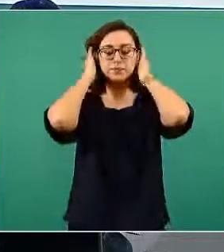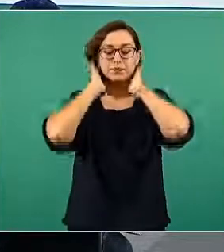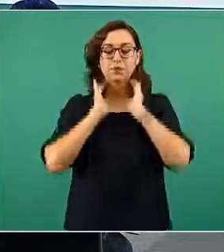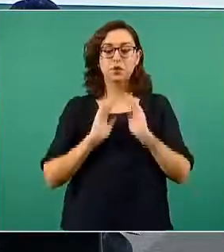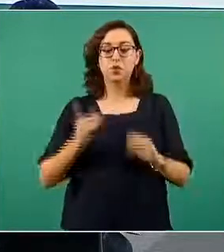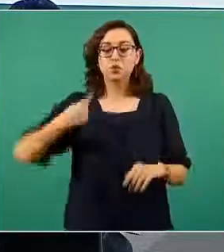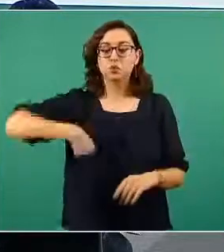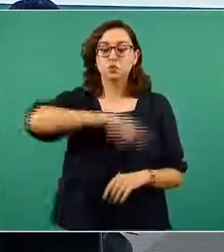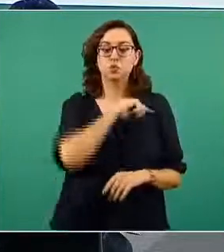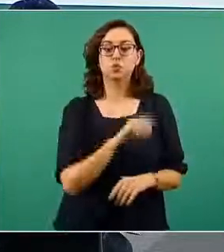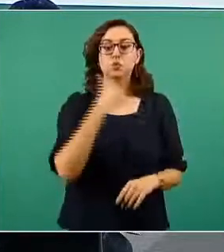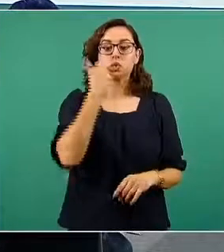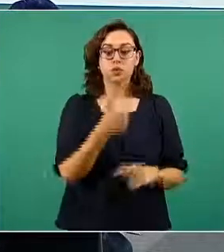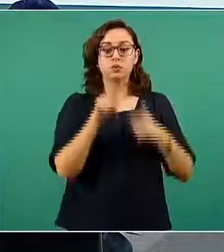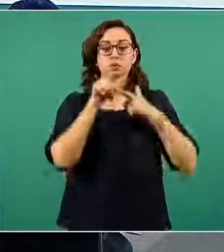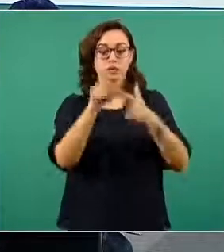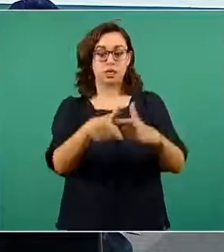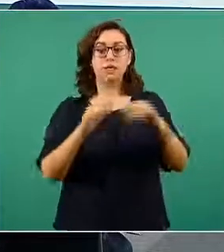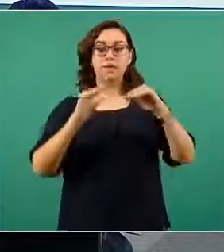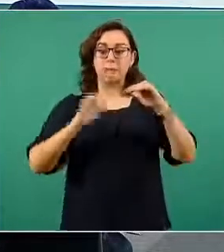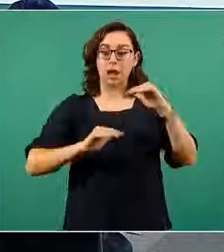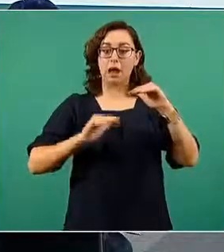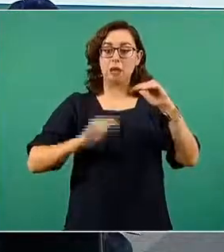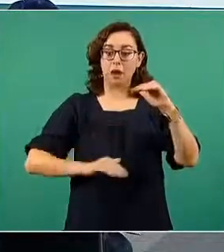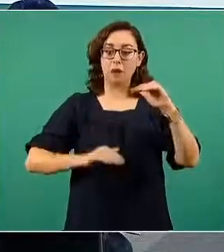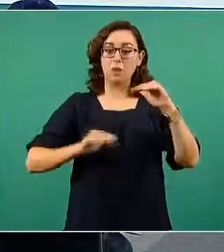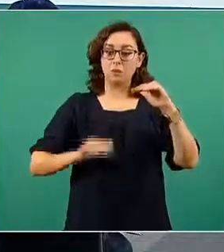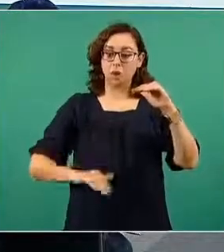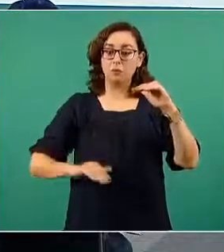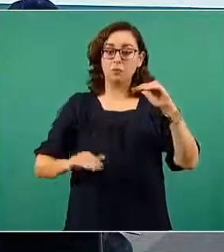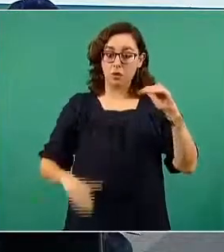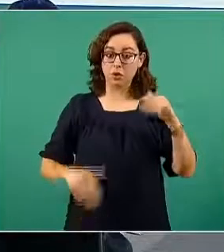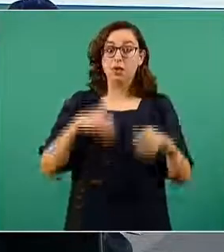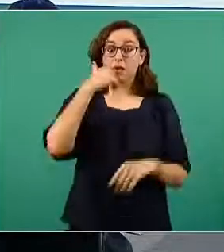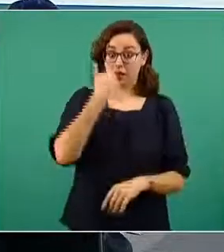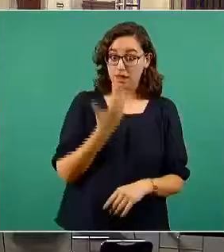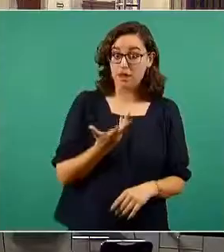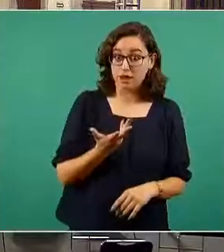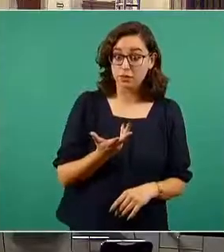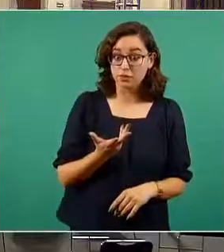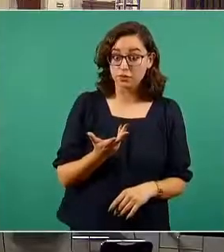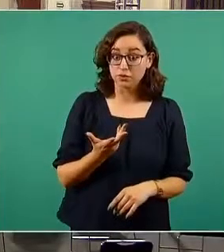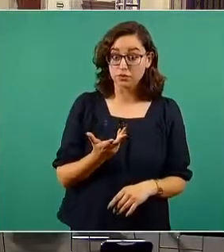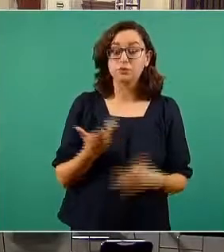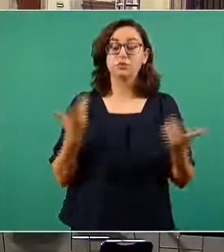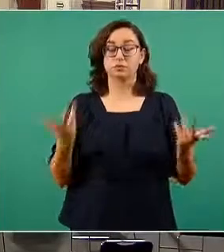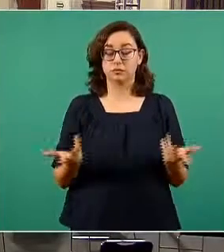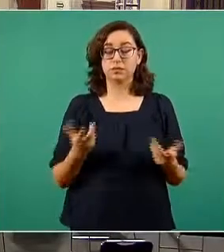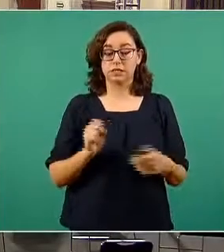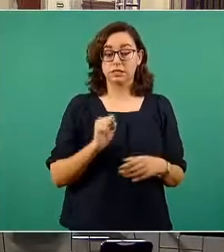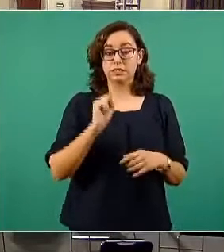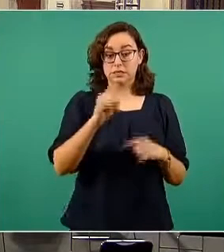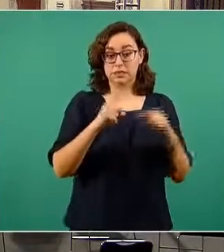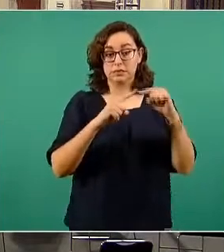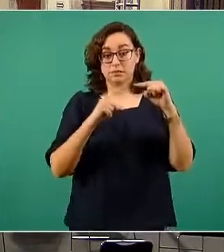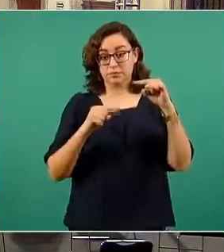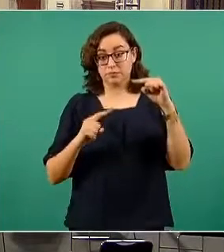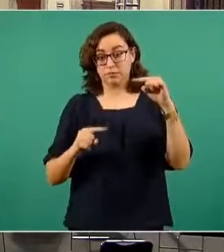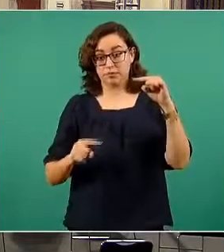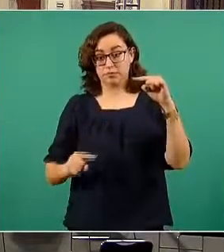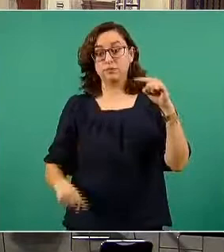mantener este comportamiento y queremos que la epidemia en México siga con un comportamiento basal, que a su vez, y como vamos a ver en la siguiente